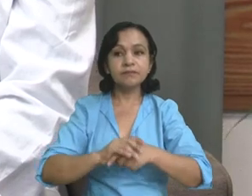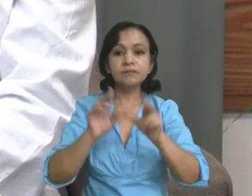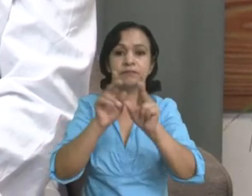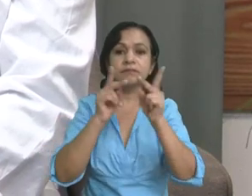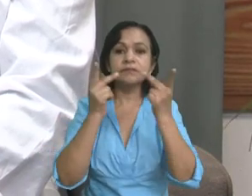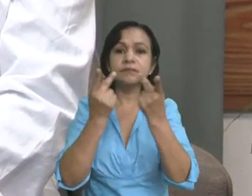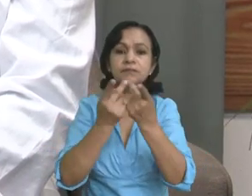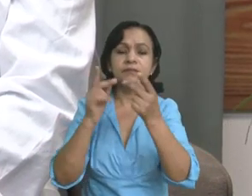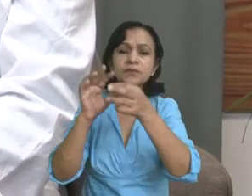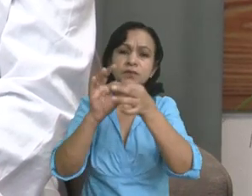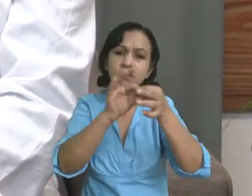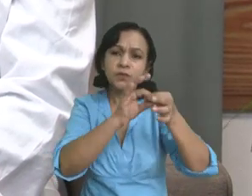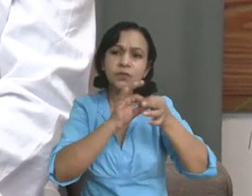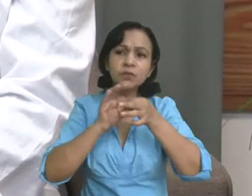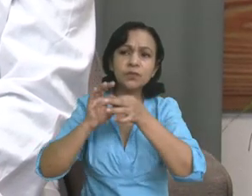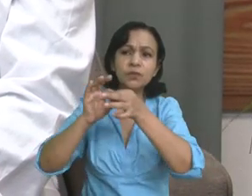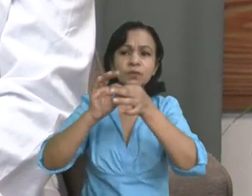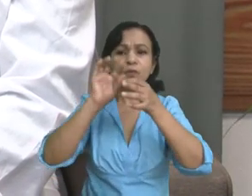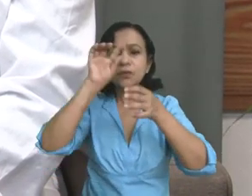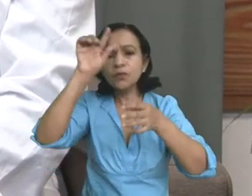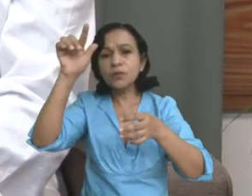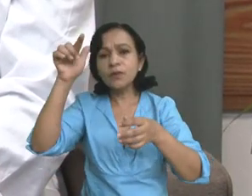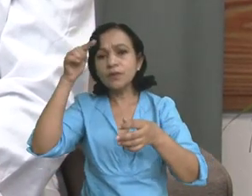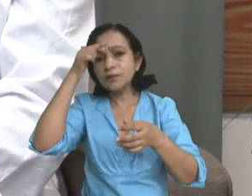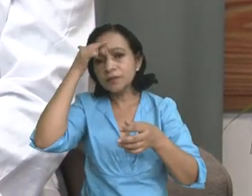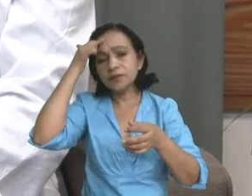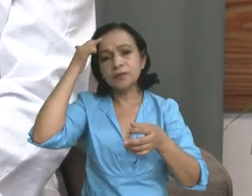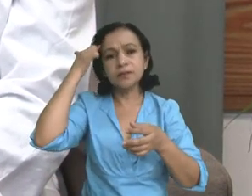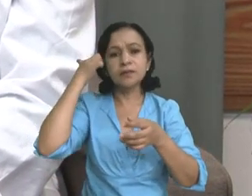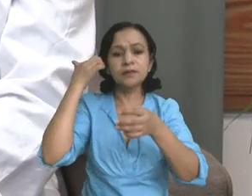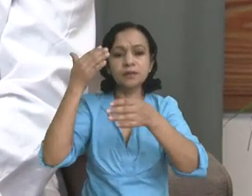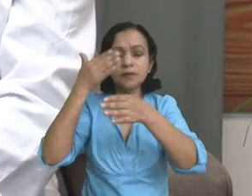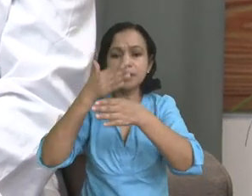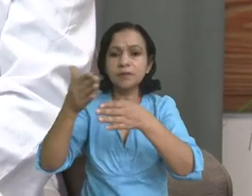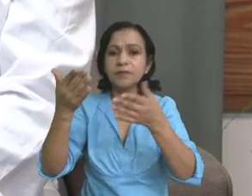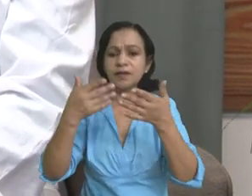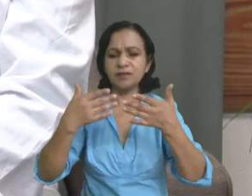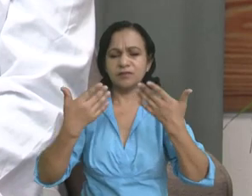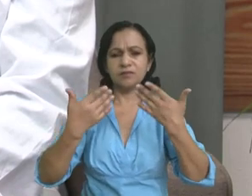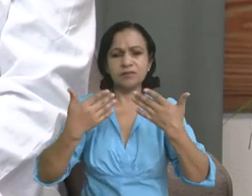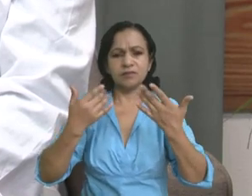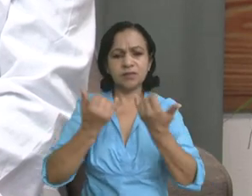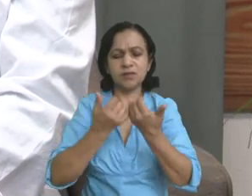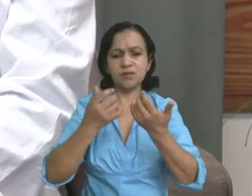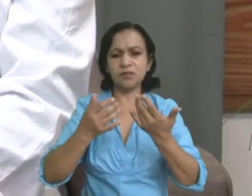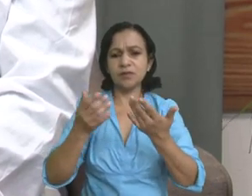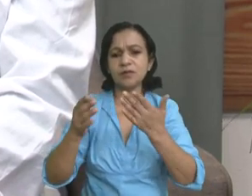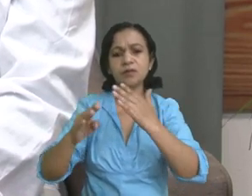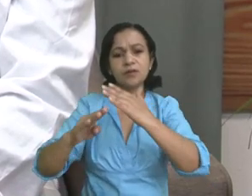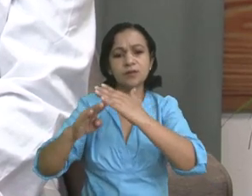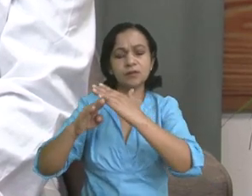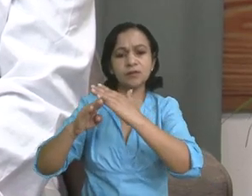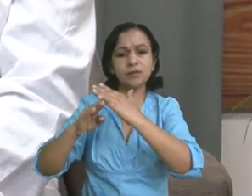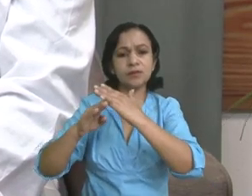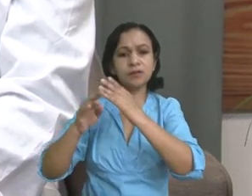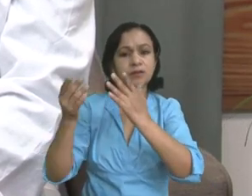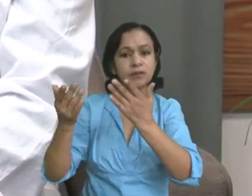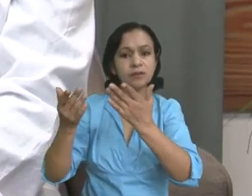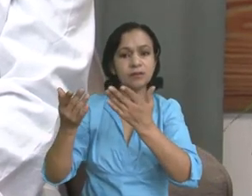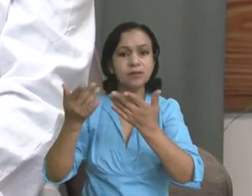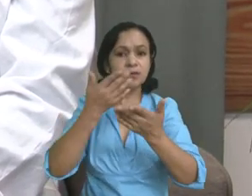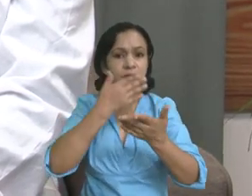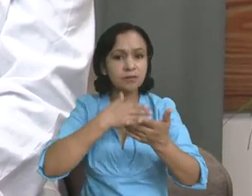unan, los gobernantes dejen sus exposiciones prepotentes y dejen de bloquear a naciones que lo